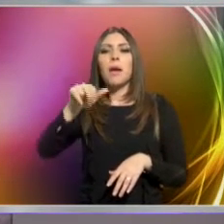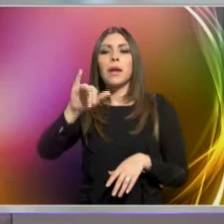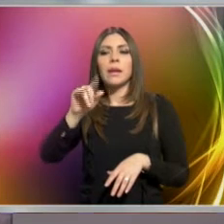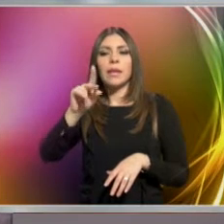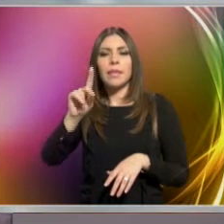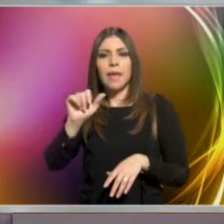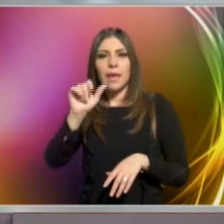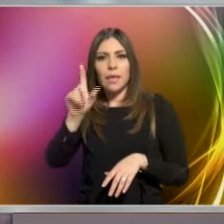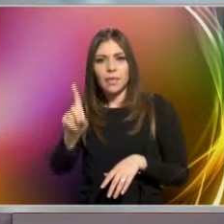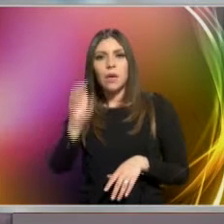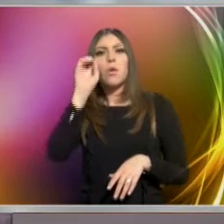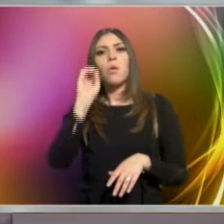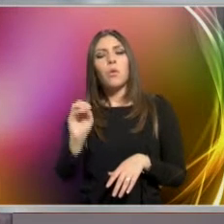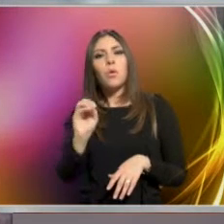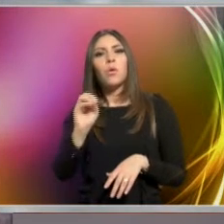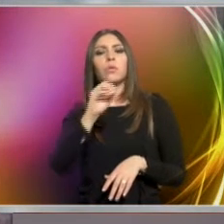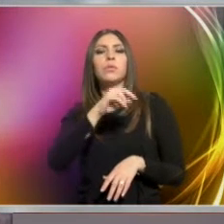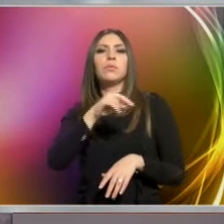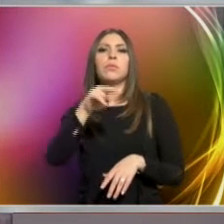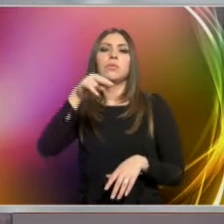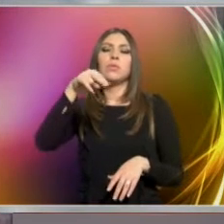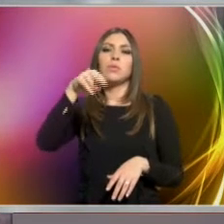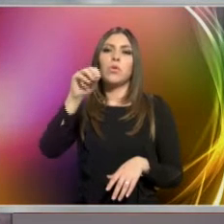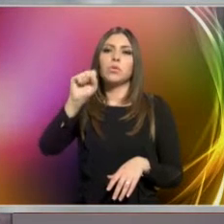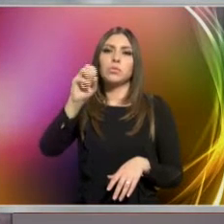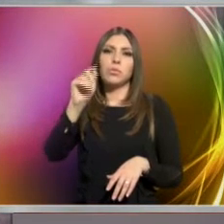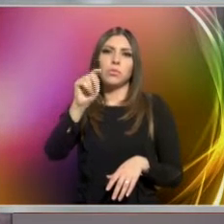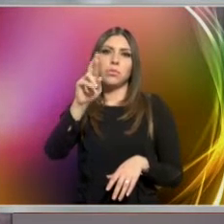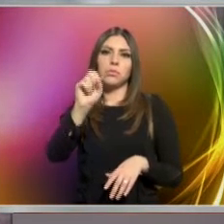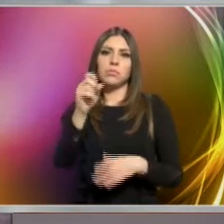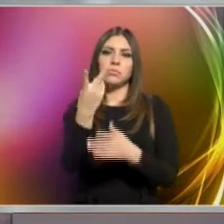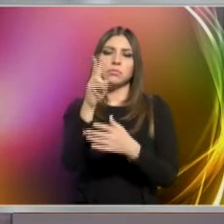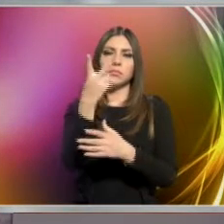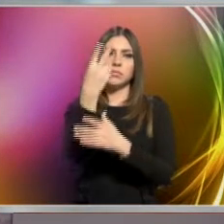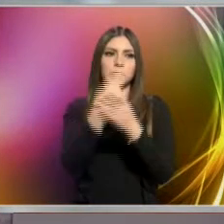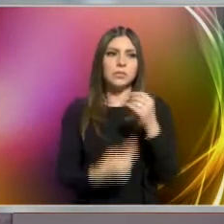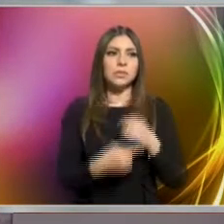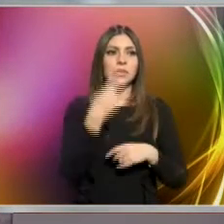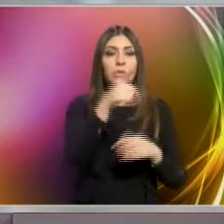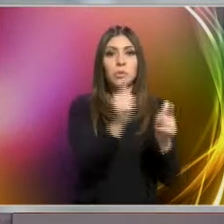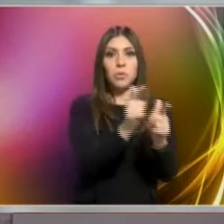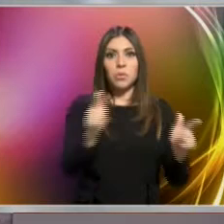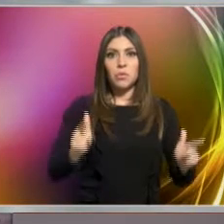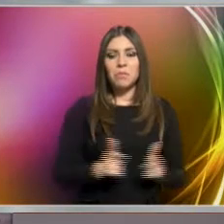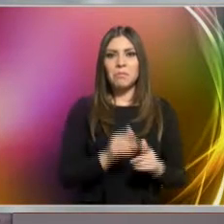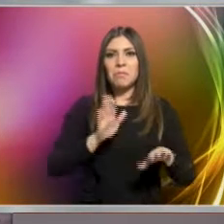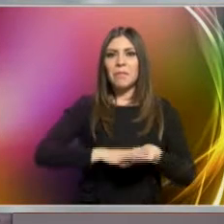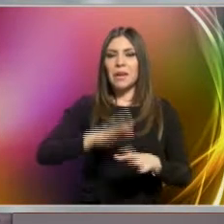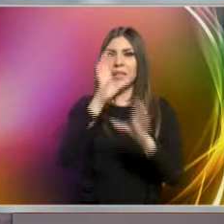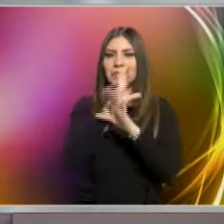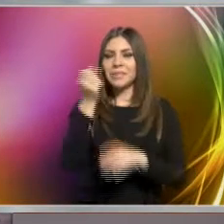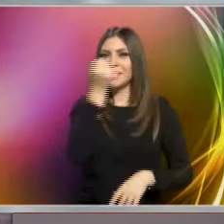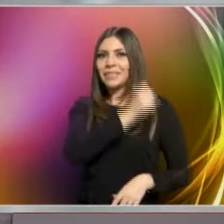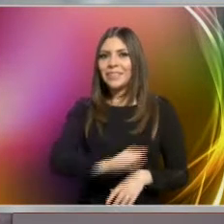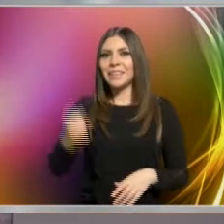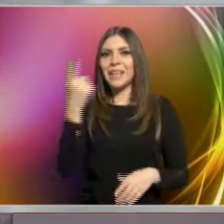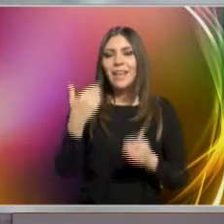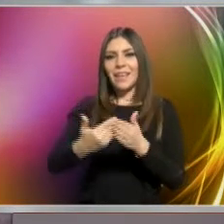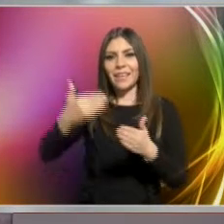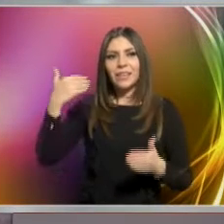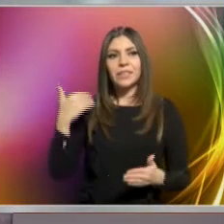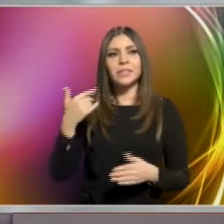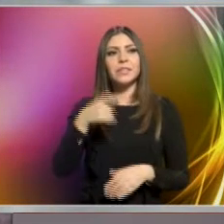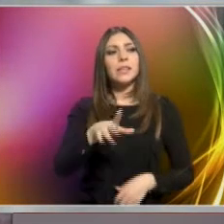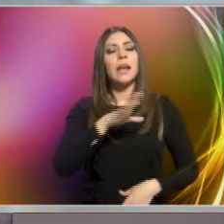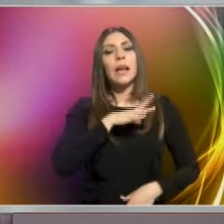son estos tipos? Sí, soy igual de irreverentes, siguen irreverentes Siguen como siempre. Más Reverentes. recargados que nunca. Recargados. Más Muy recargados. bien. Y traen